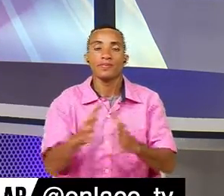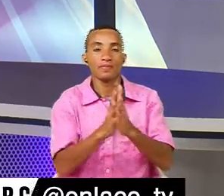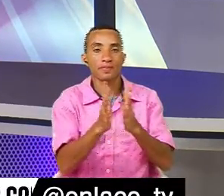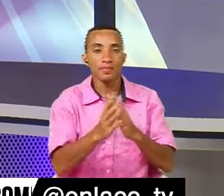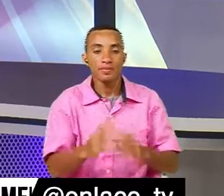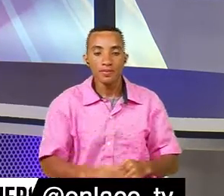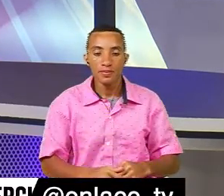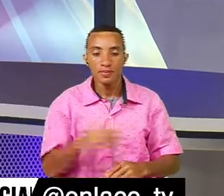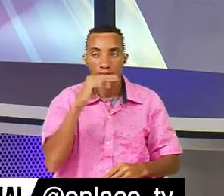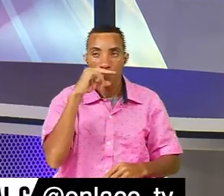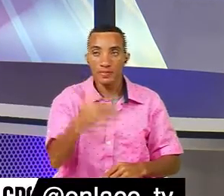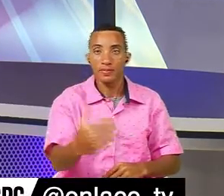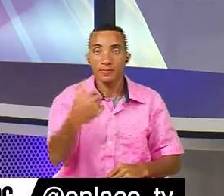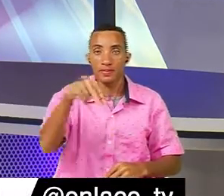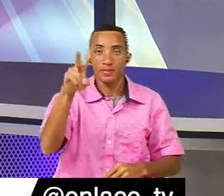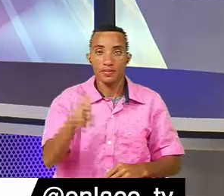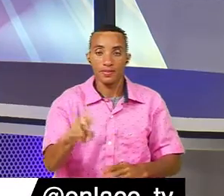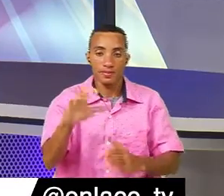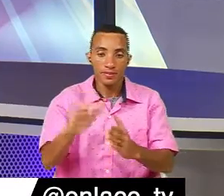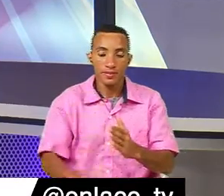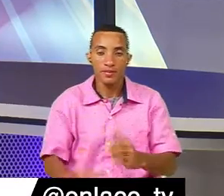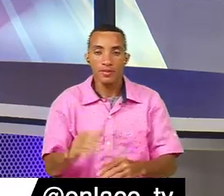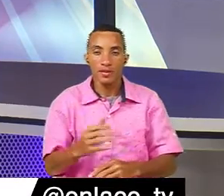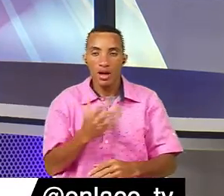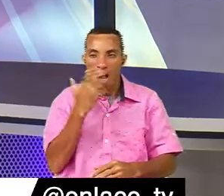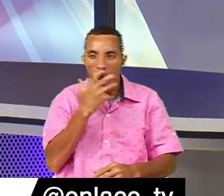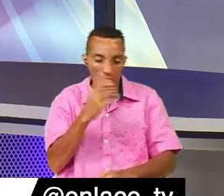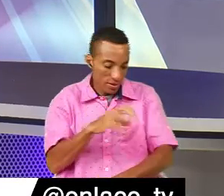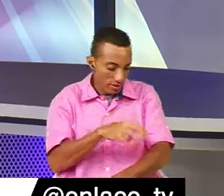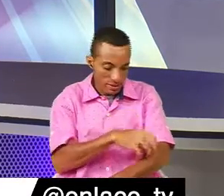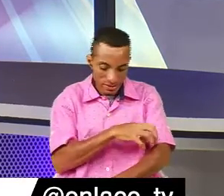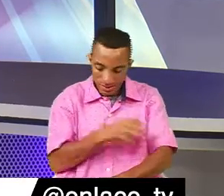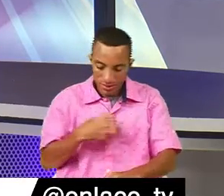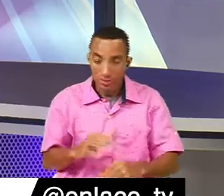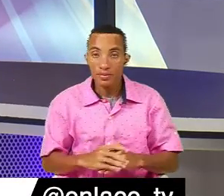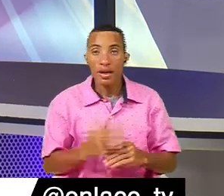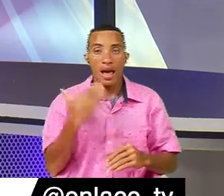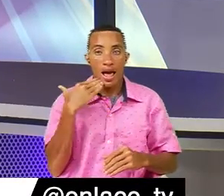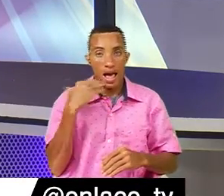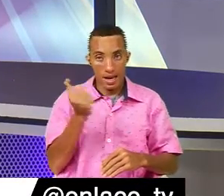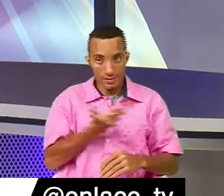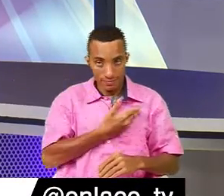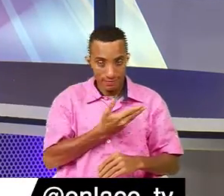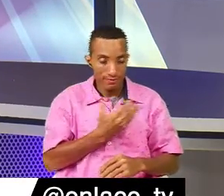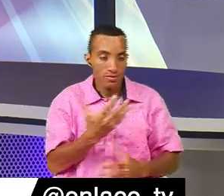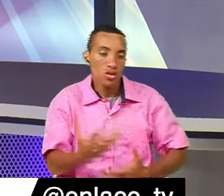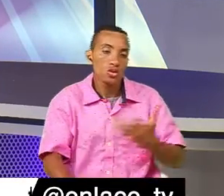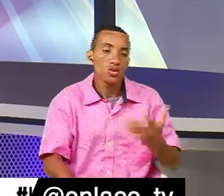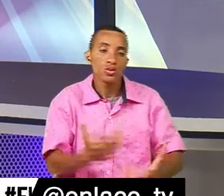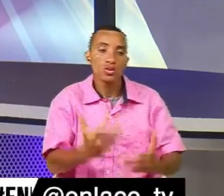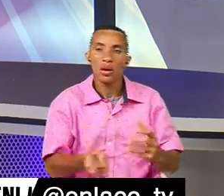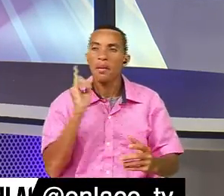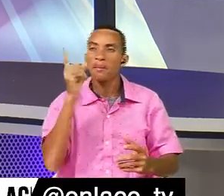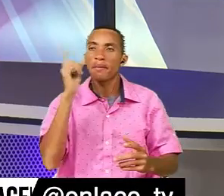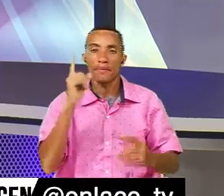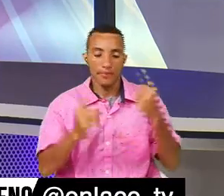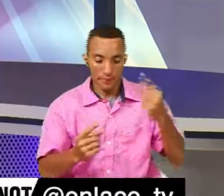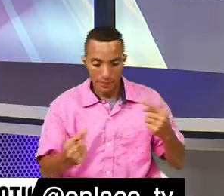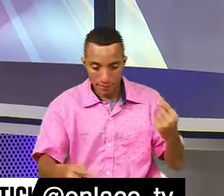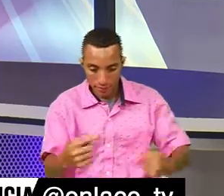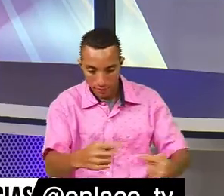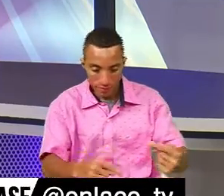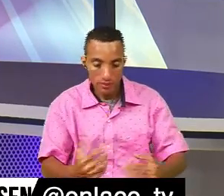de edad resultó quemada en el barrio Arenal cuando su señora madre preparaba alimentos en un fogón de leña. La menor, que fue dejada a